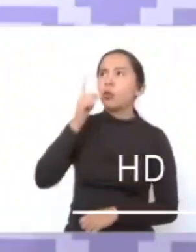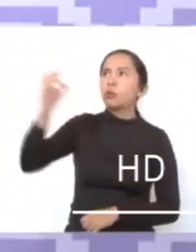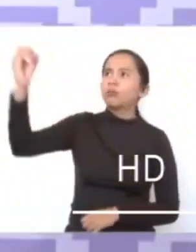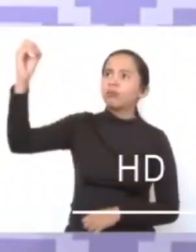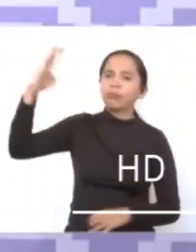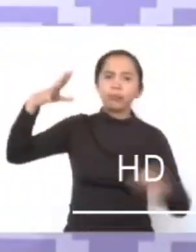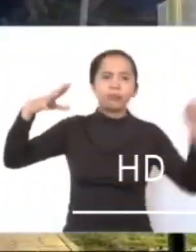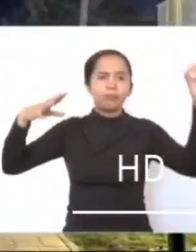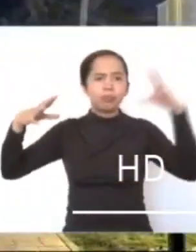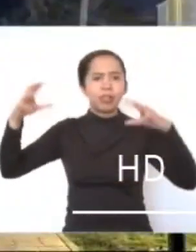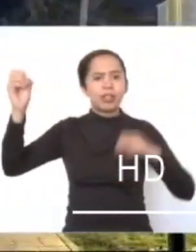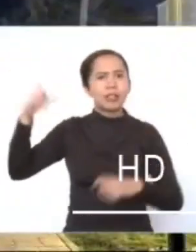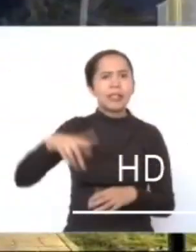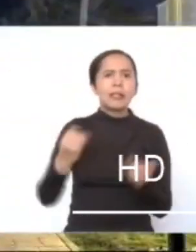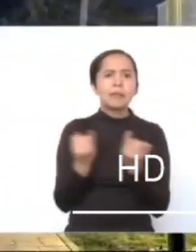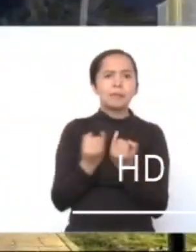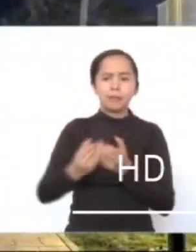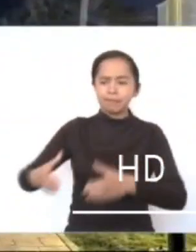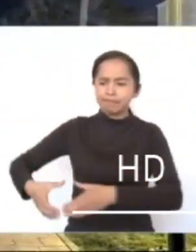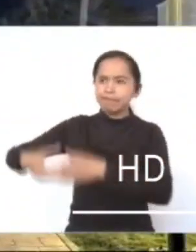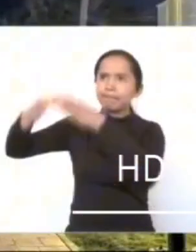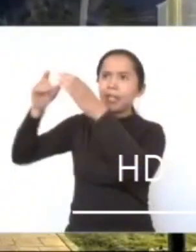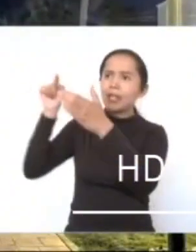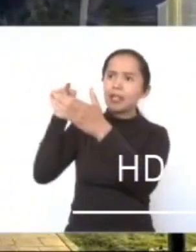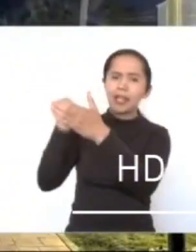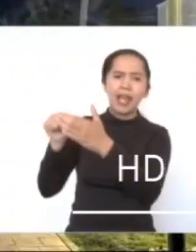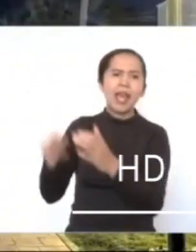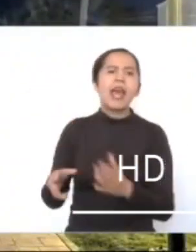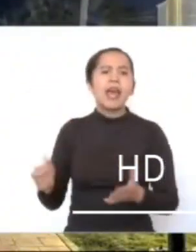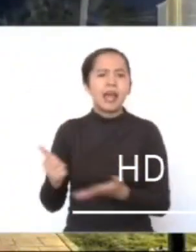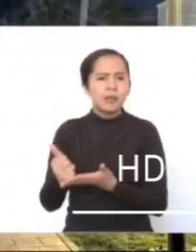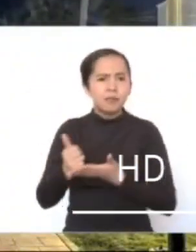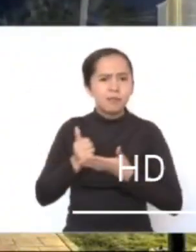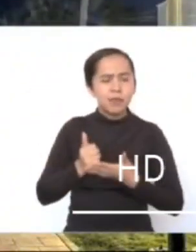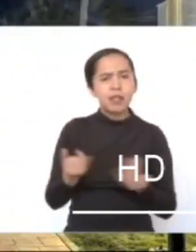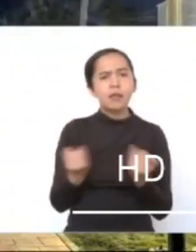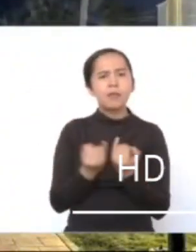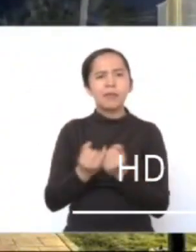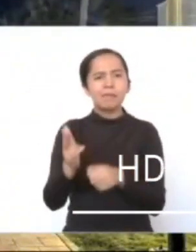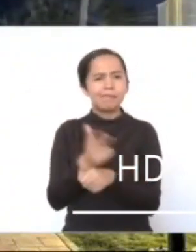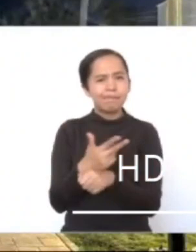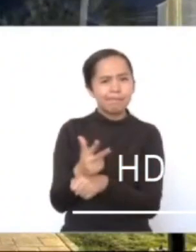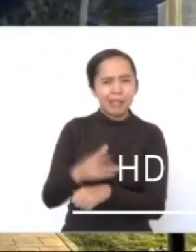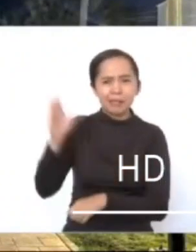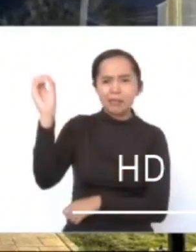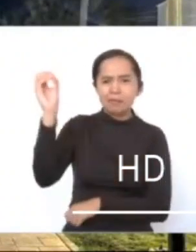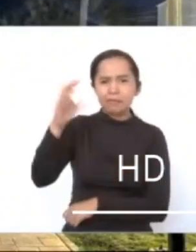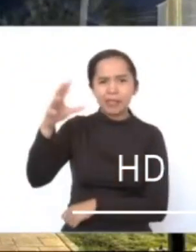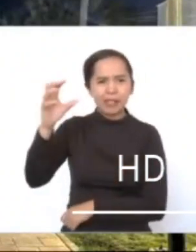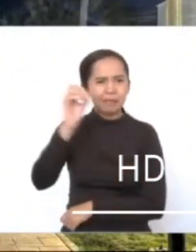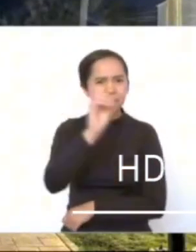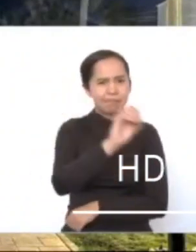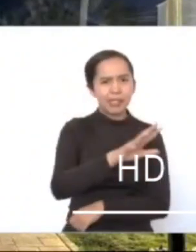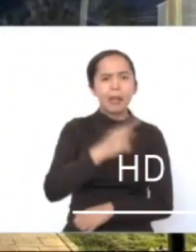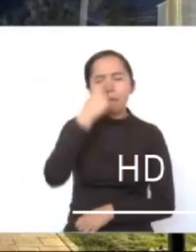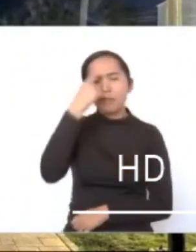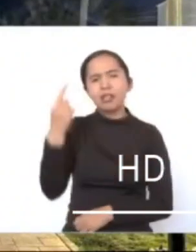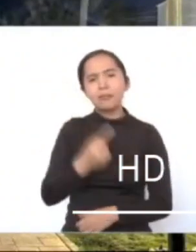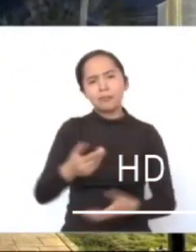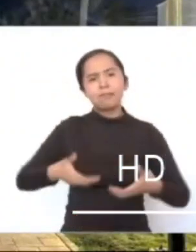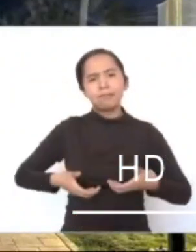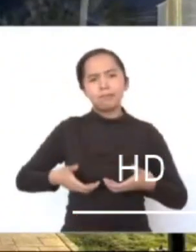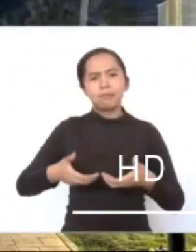iluminación, con tótems, con botones de auxilio y cámaras, y además con toda una perspectiva para que